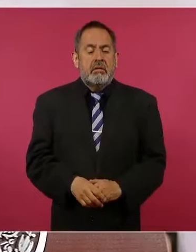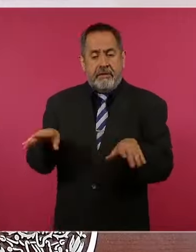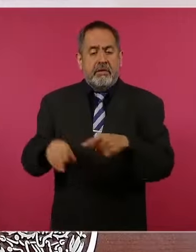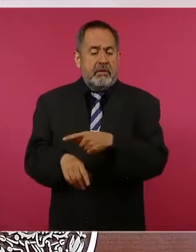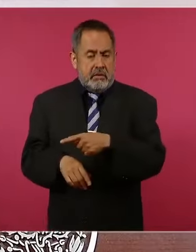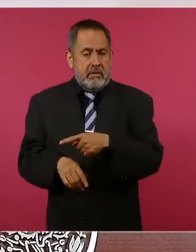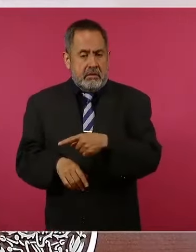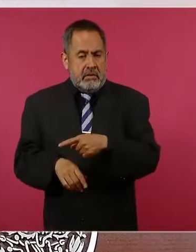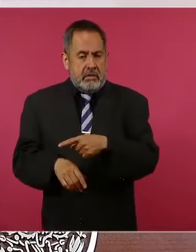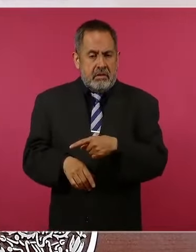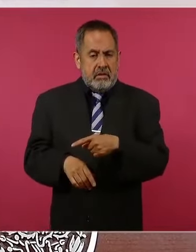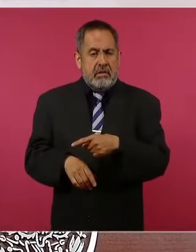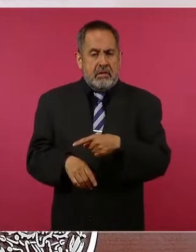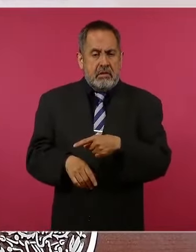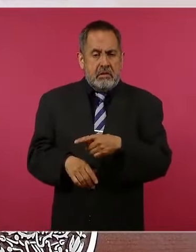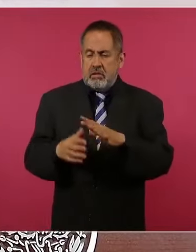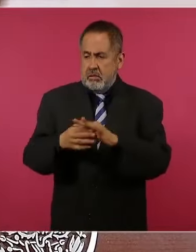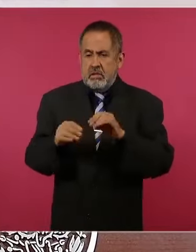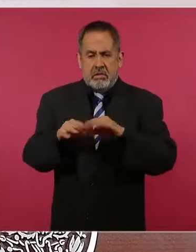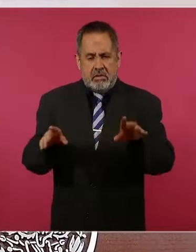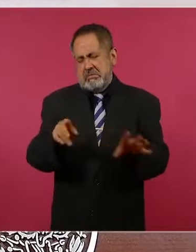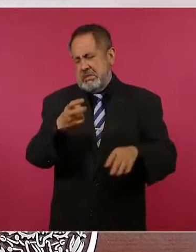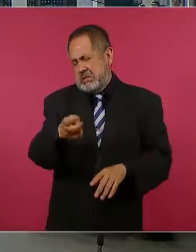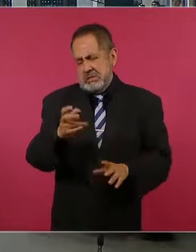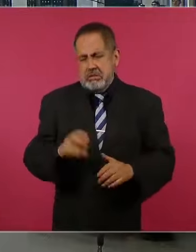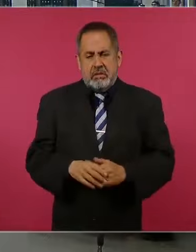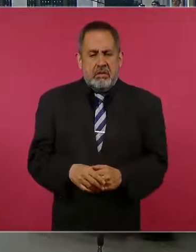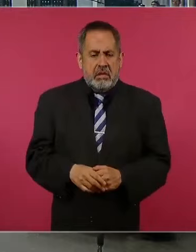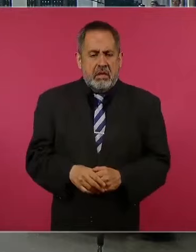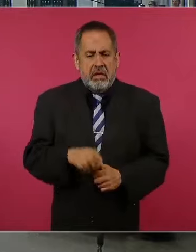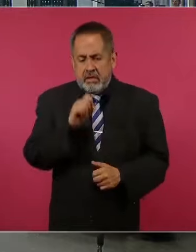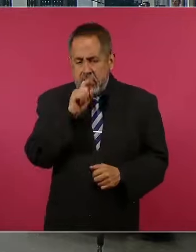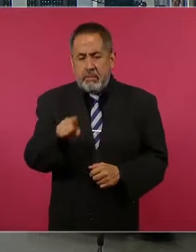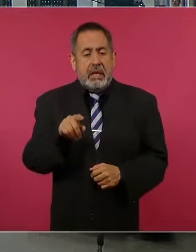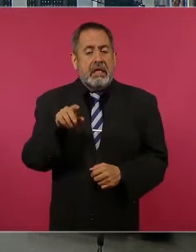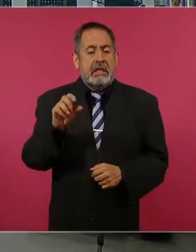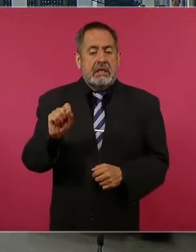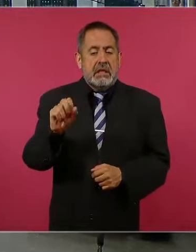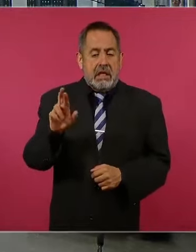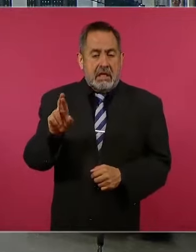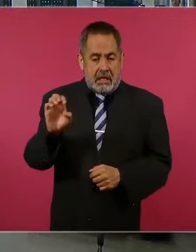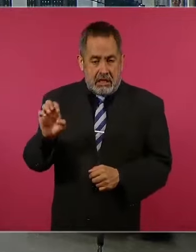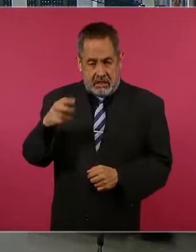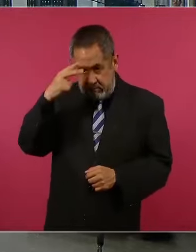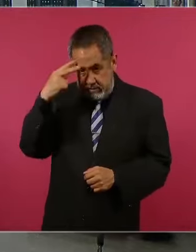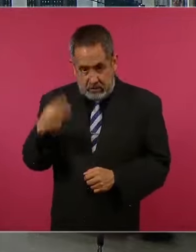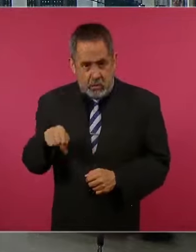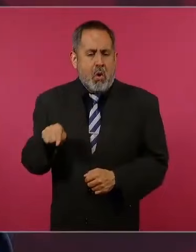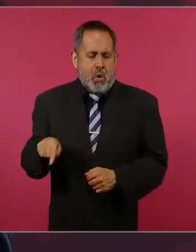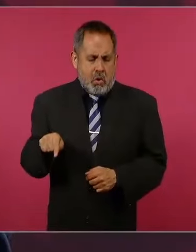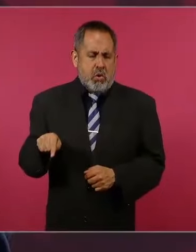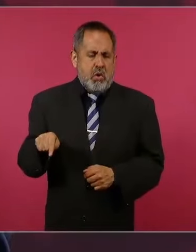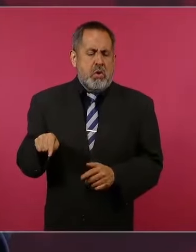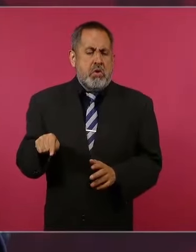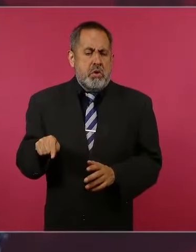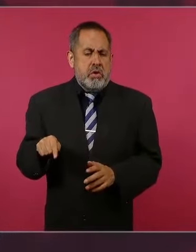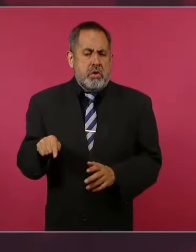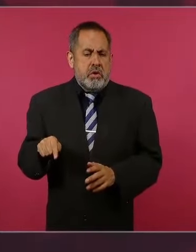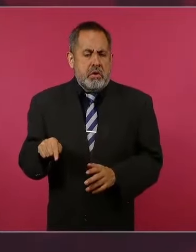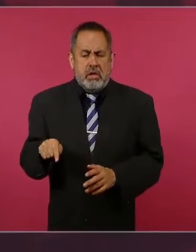informaron fue lo que se trató en esencia. También Relaciones Exteriores de México